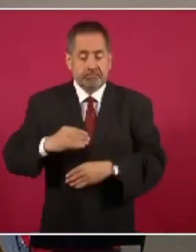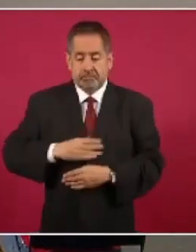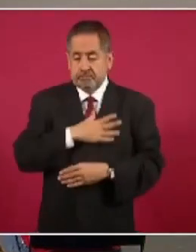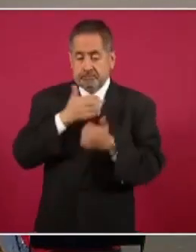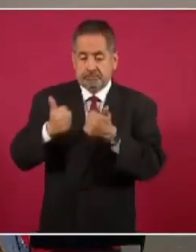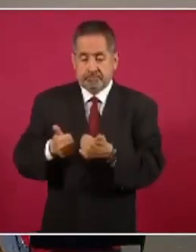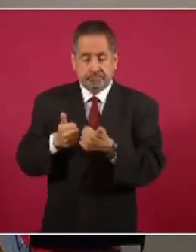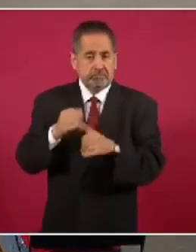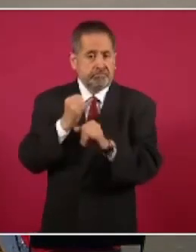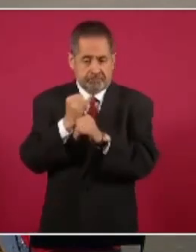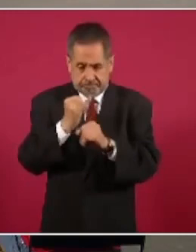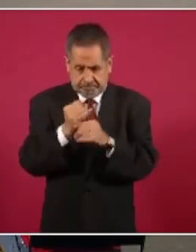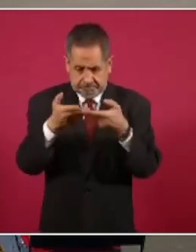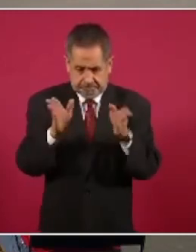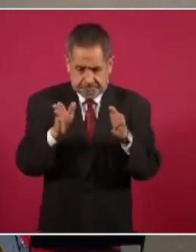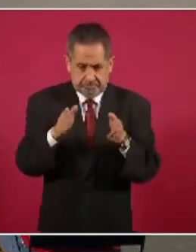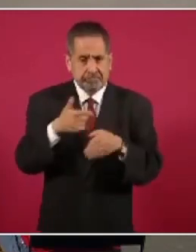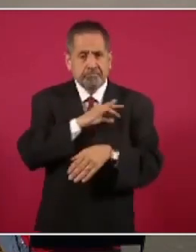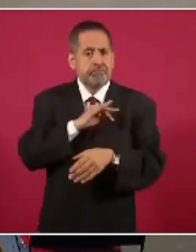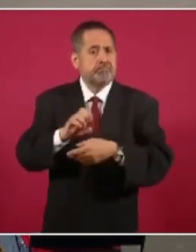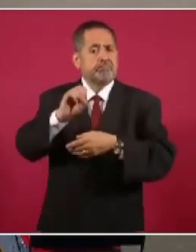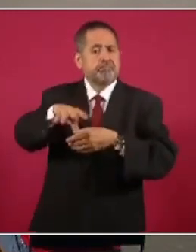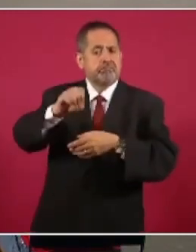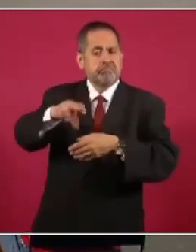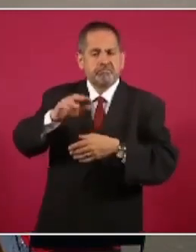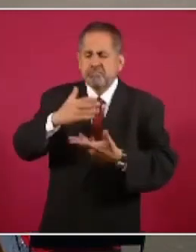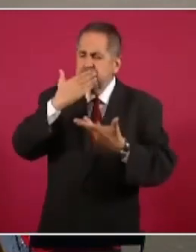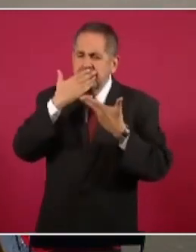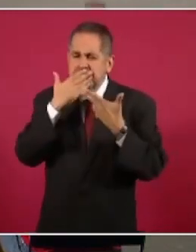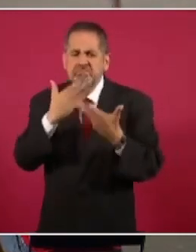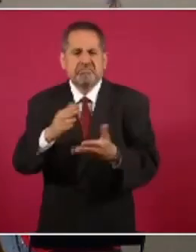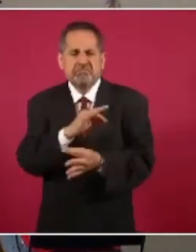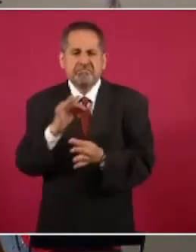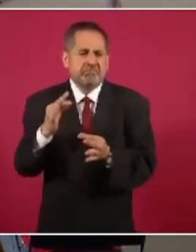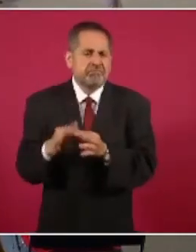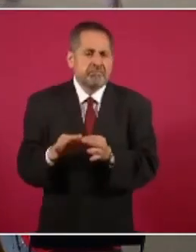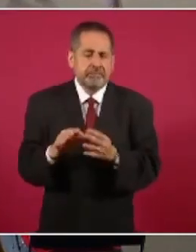por internet desde allá en Estados Unidos. Muchas gracias.